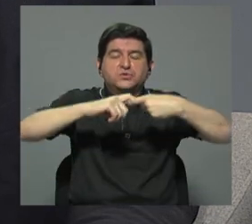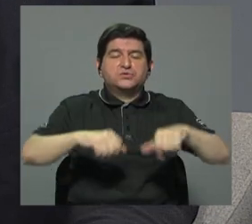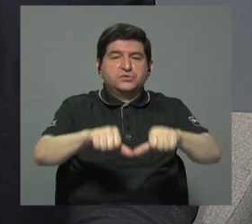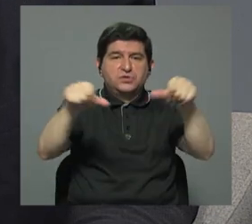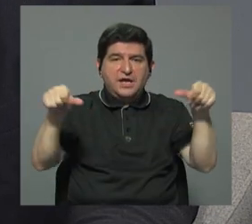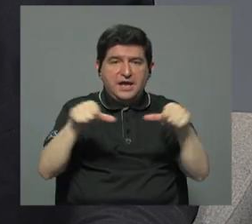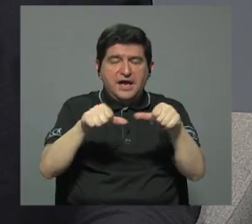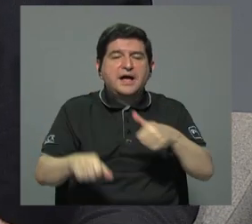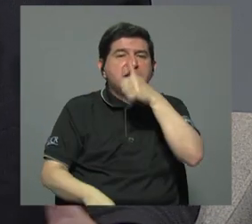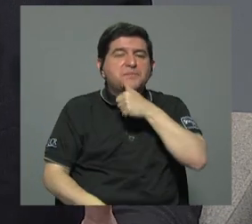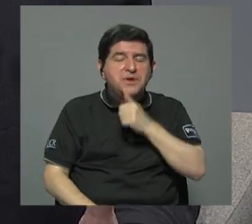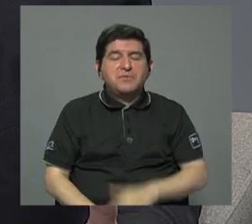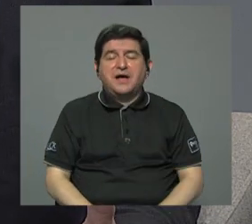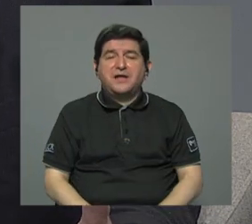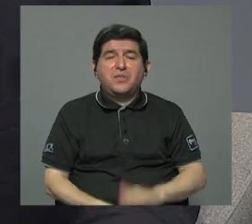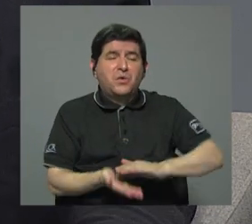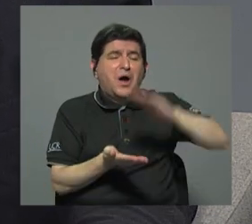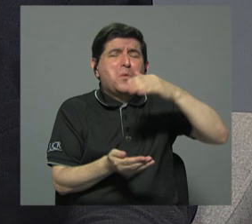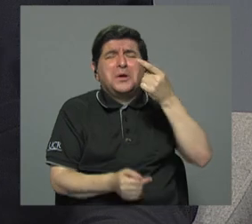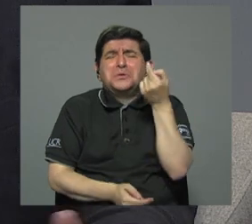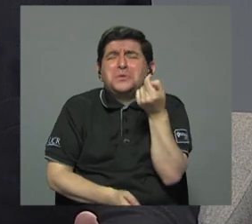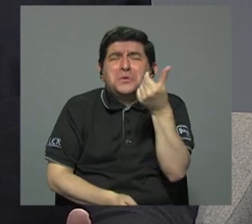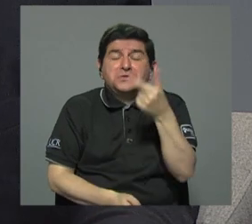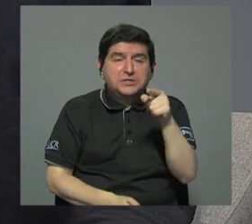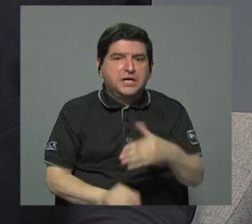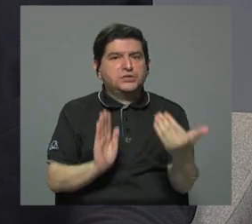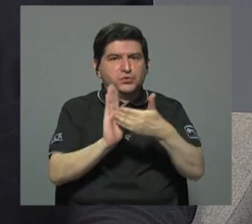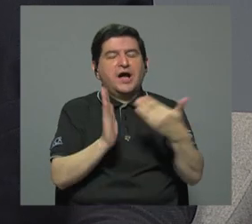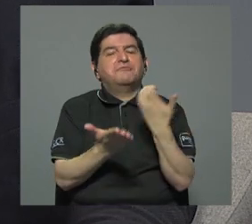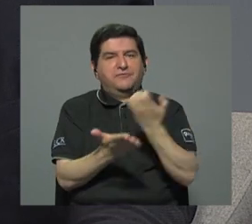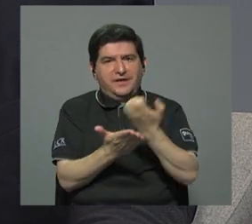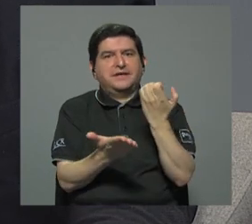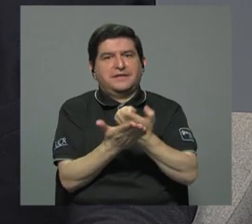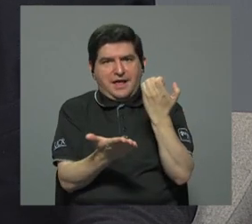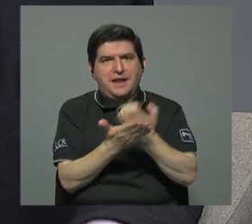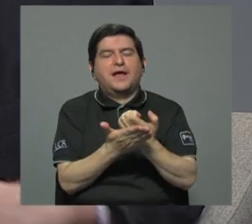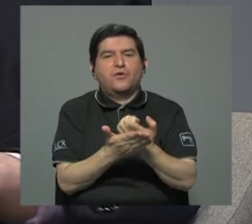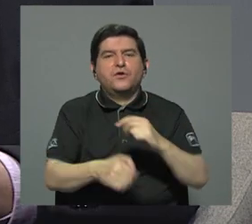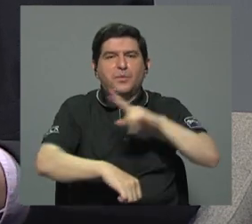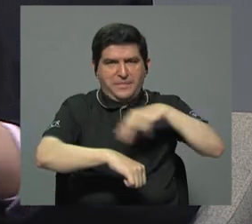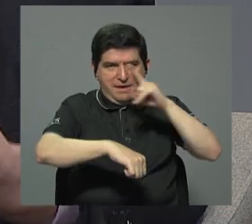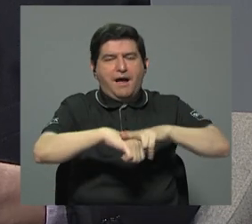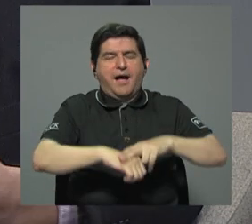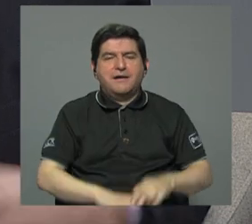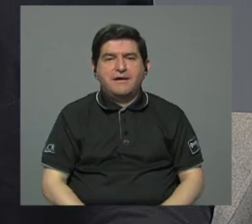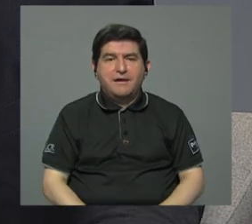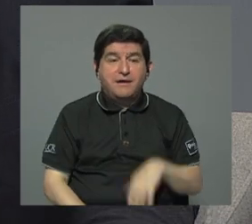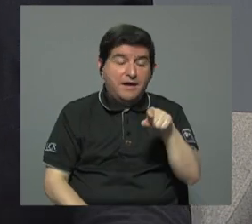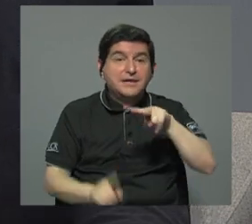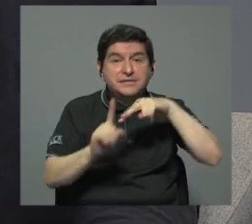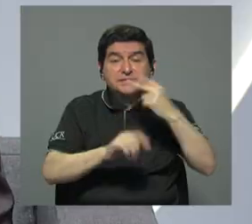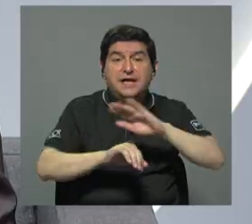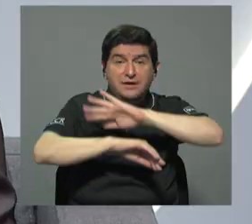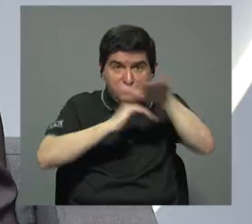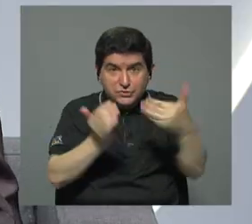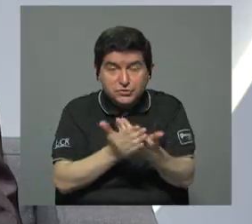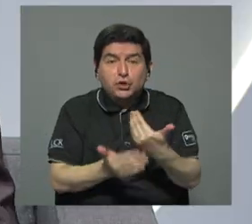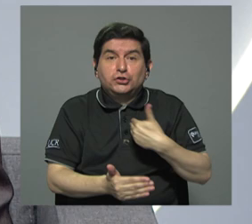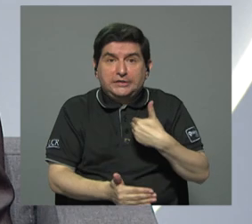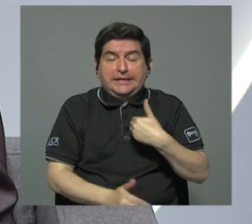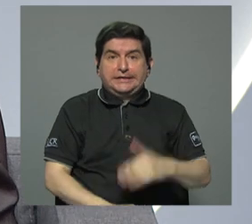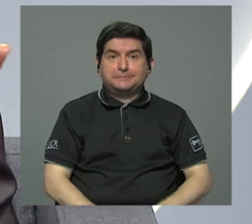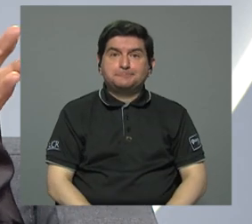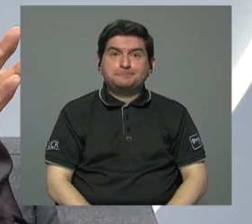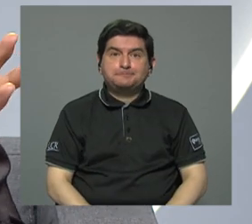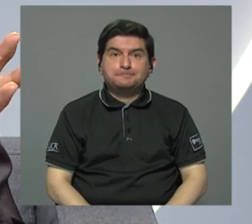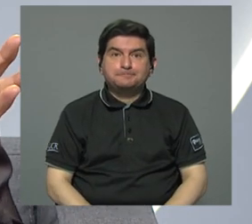aumentos salariales de hambre, y evidentemente eso también es ruinoso para la economía nacional, en esa visión integral que creemos que hay que tener.